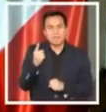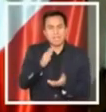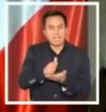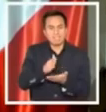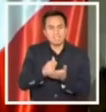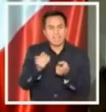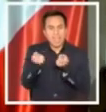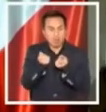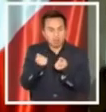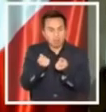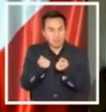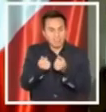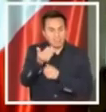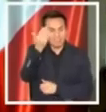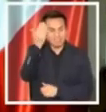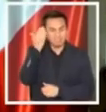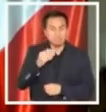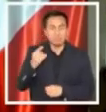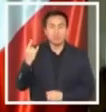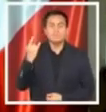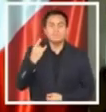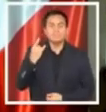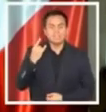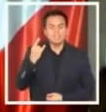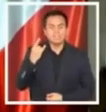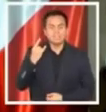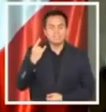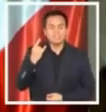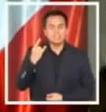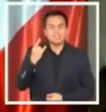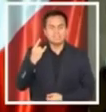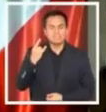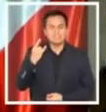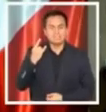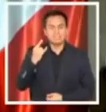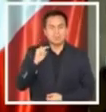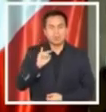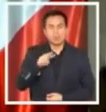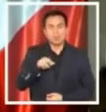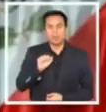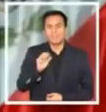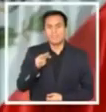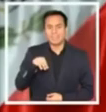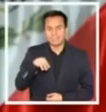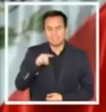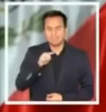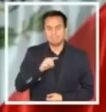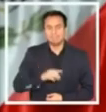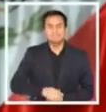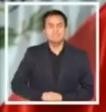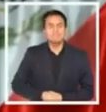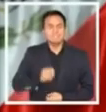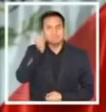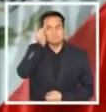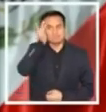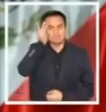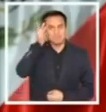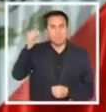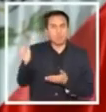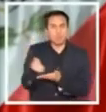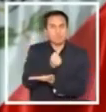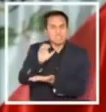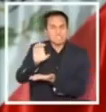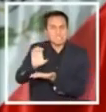clases de economía, en la universidad, en la UNAM, se enteran del golpe de